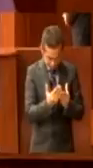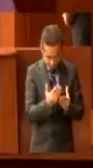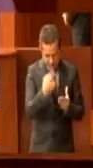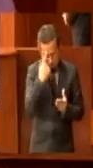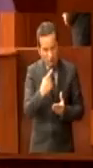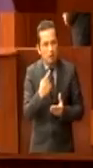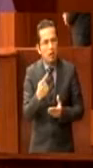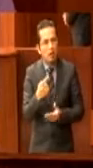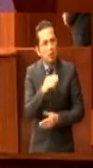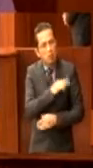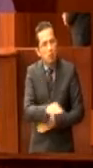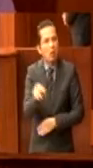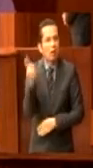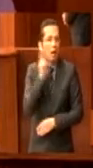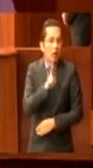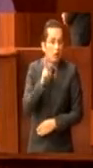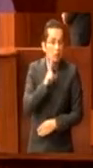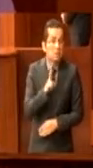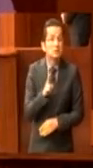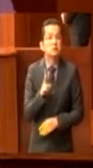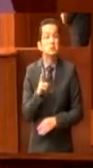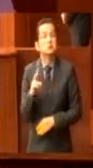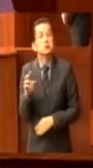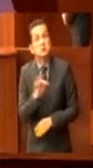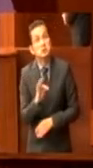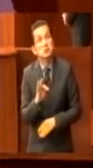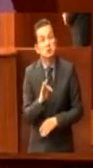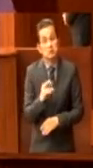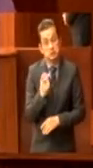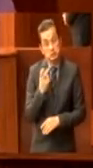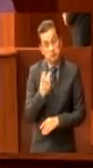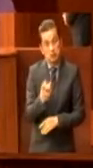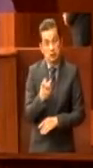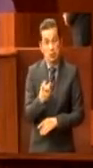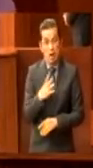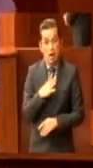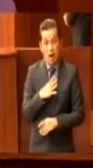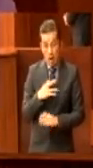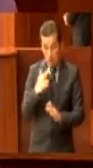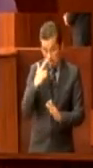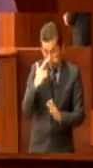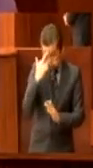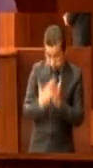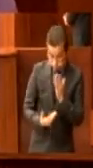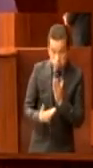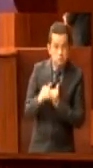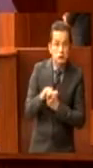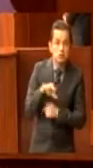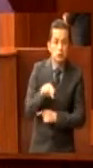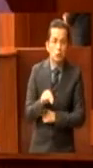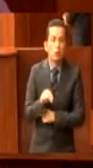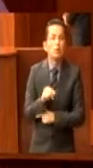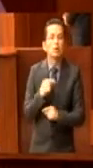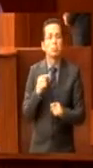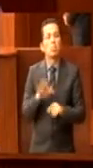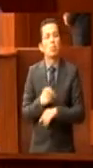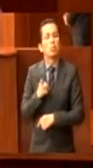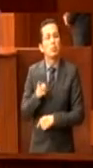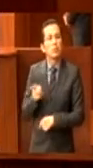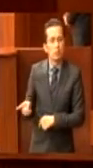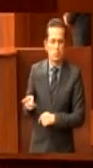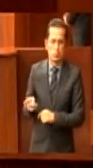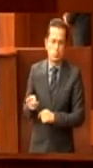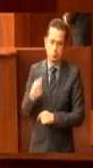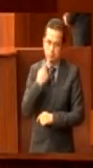en posibilidad de hacer el planteamiento sobre si se acreditó o no la infracción alegada por